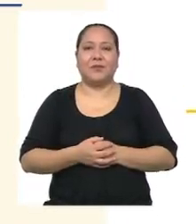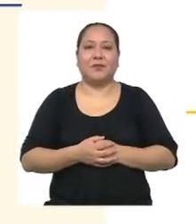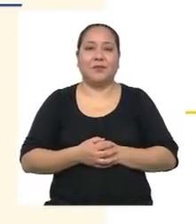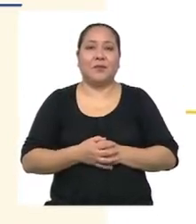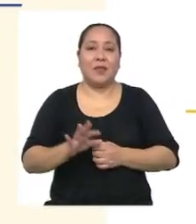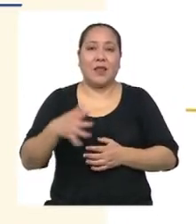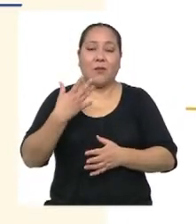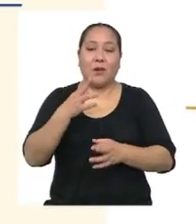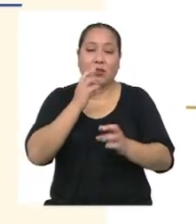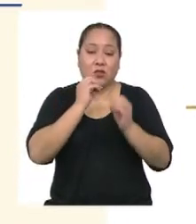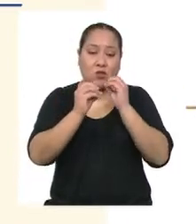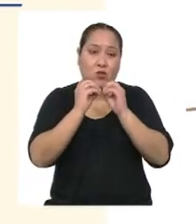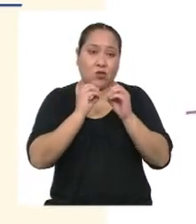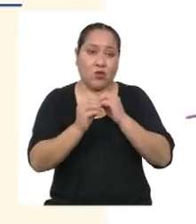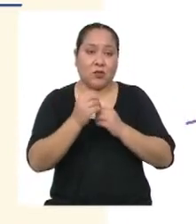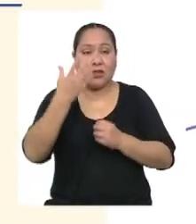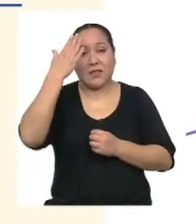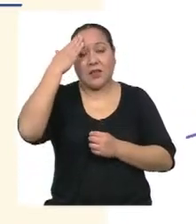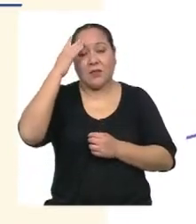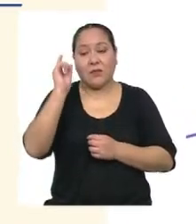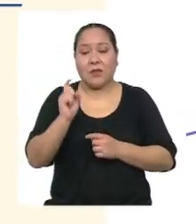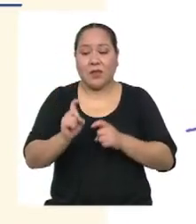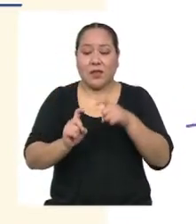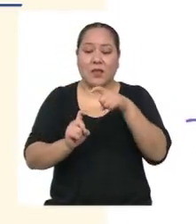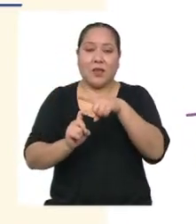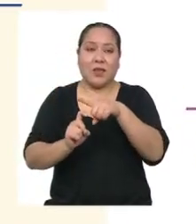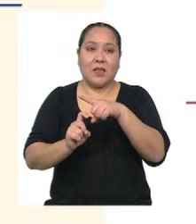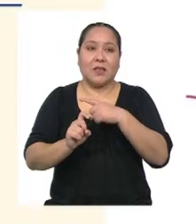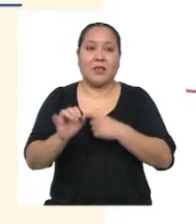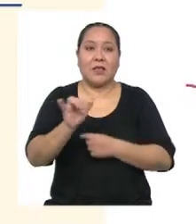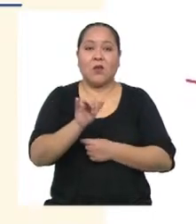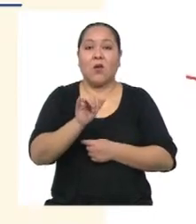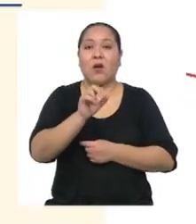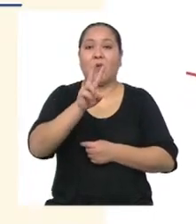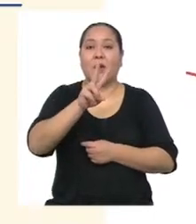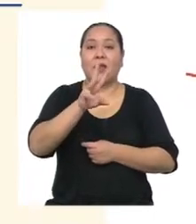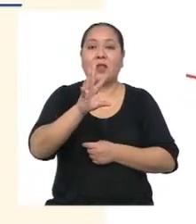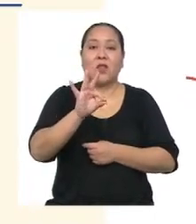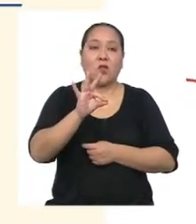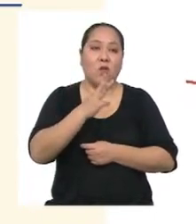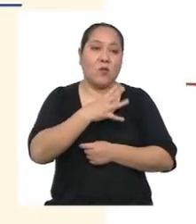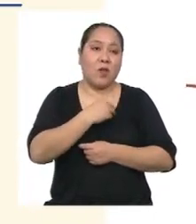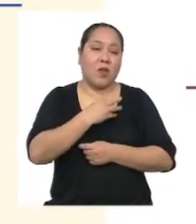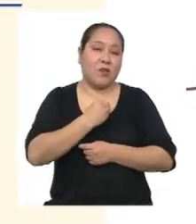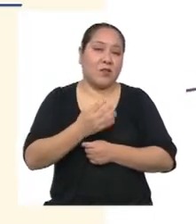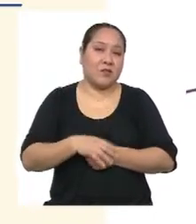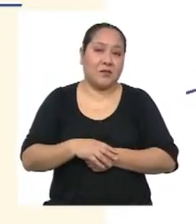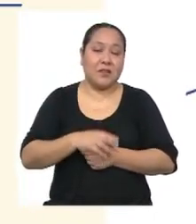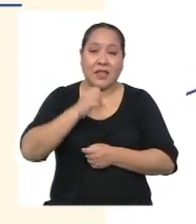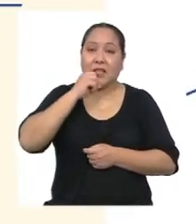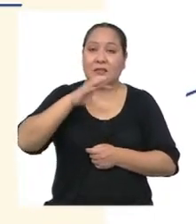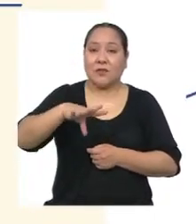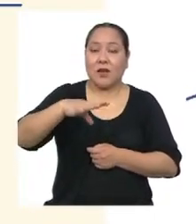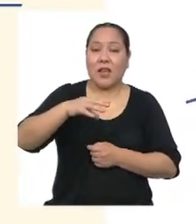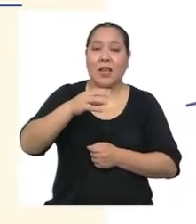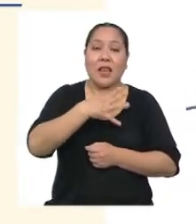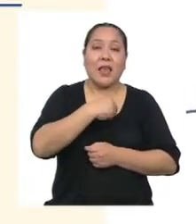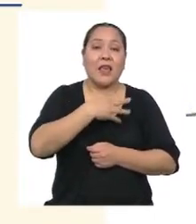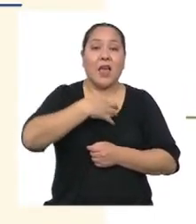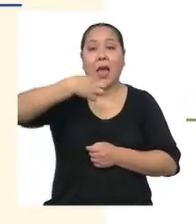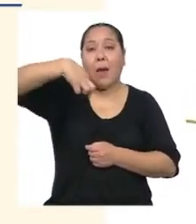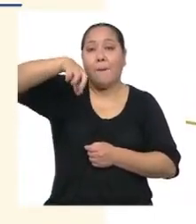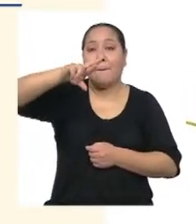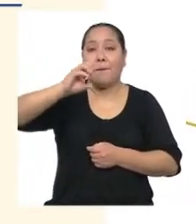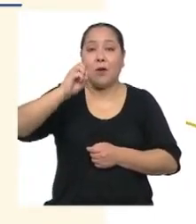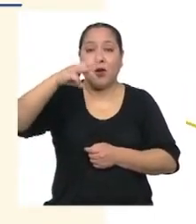lo resolvemos y sabemos que la media es de 29 años. Entonces tenemos que la edad promedio de esta muestra es